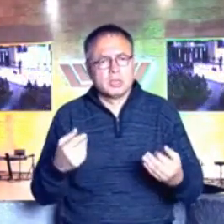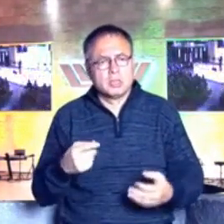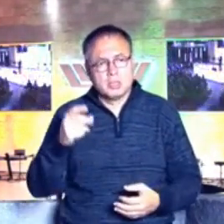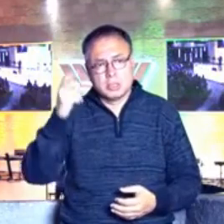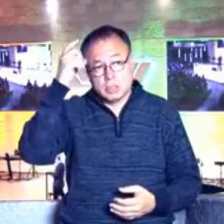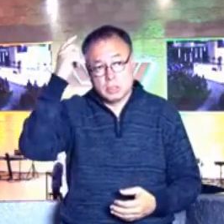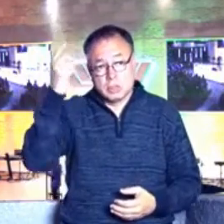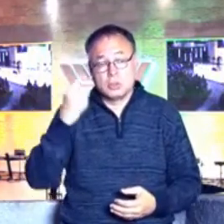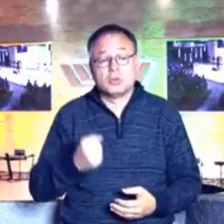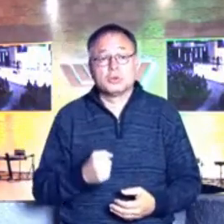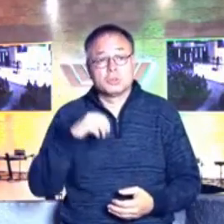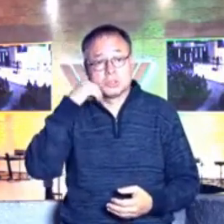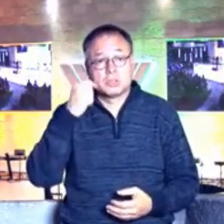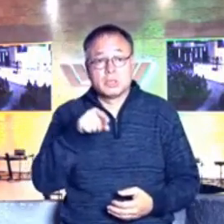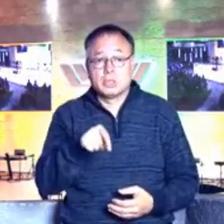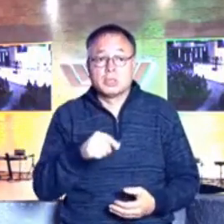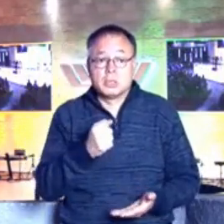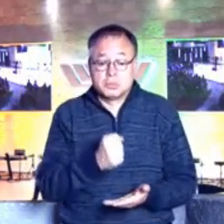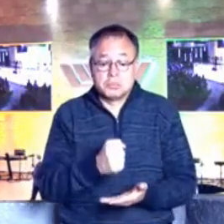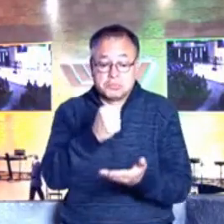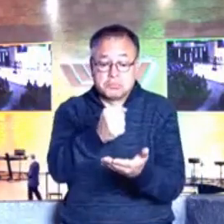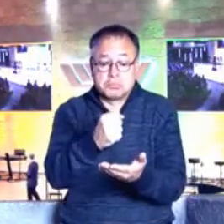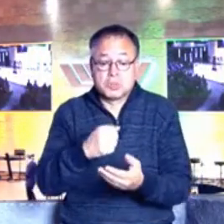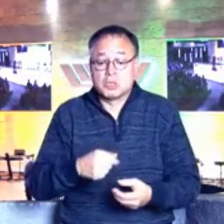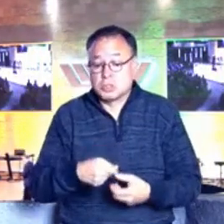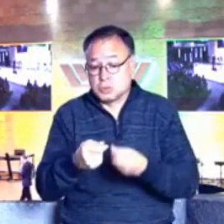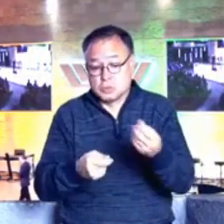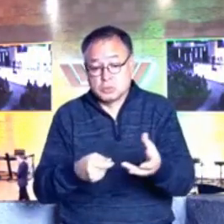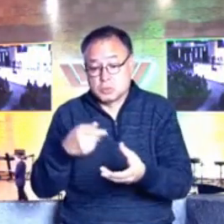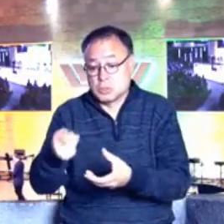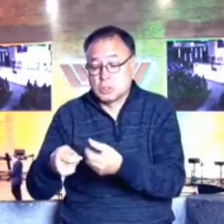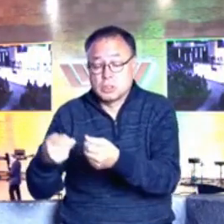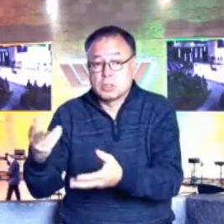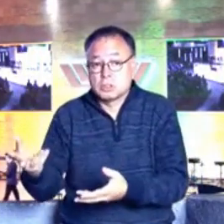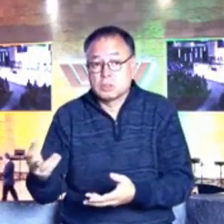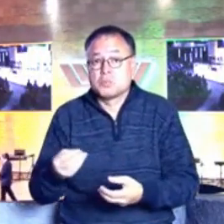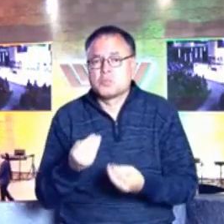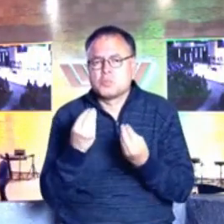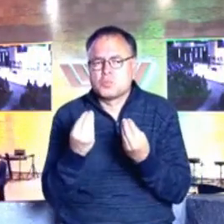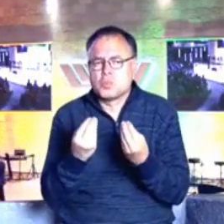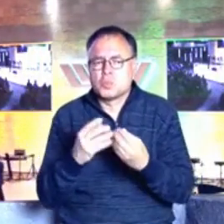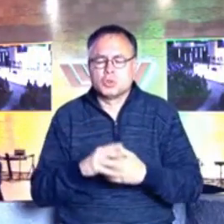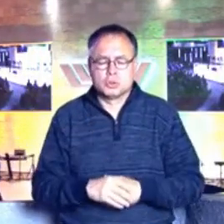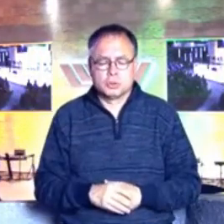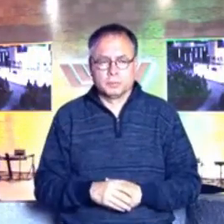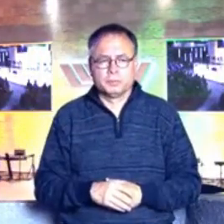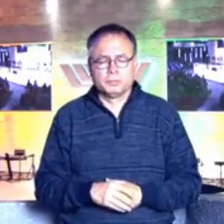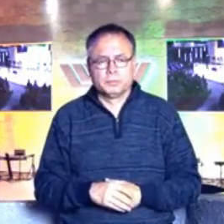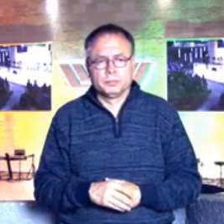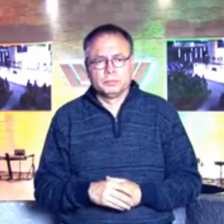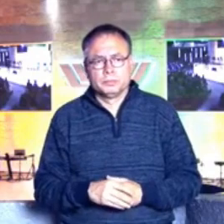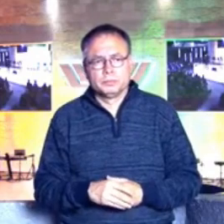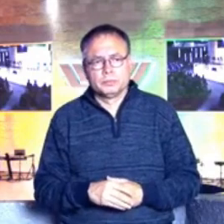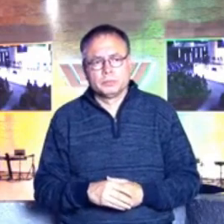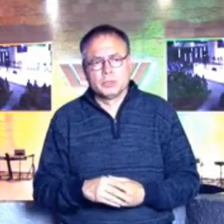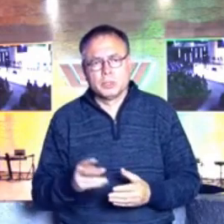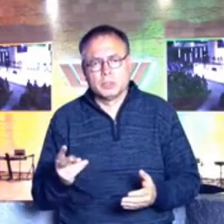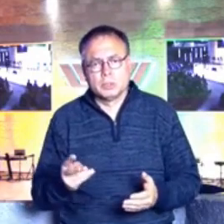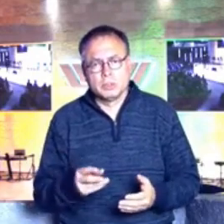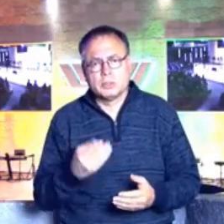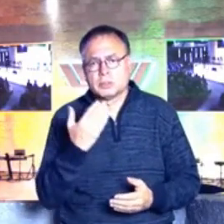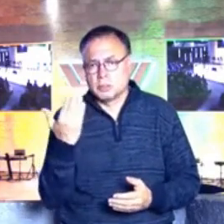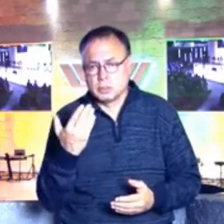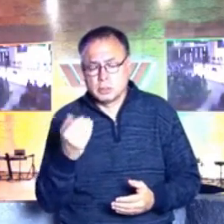y él nos provee Nosotros también seamos generosos y dice segunda de Corintios capítulo 9 versículo 6 y